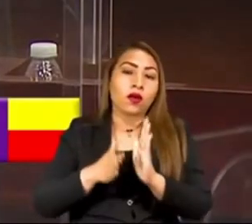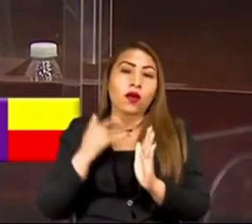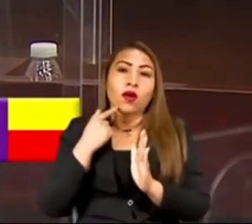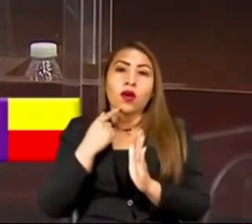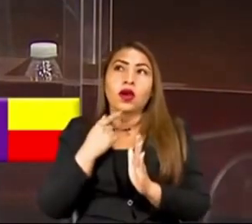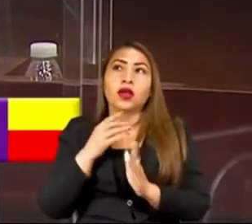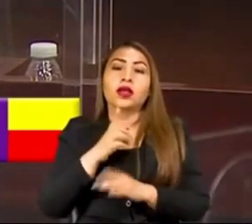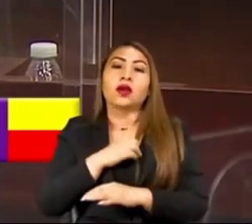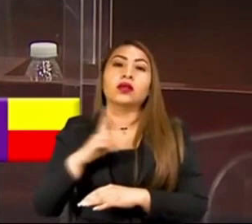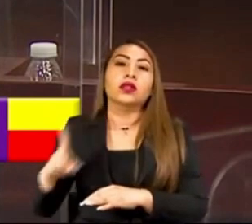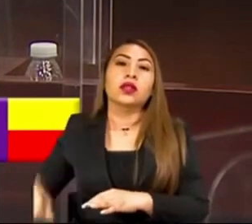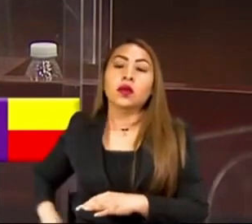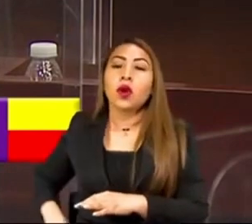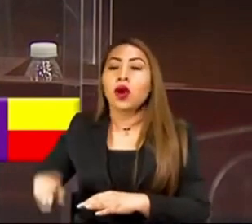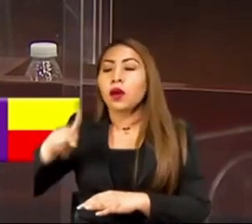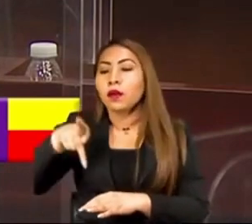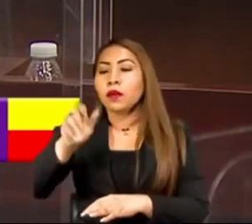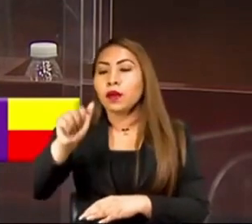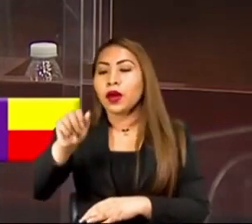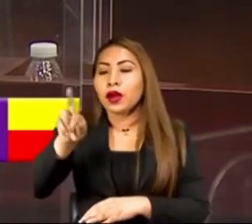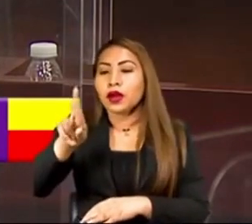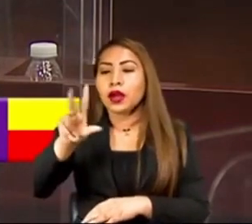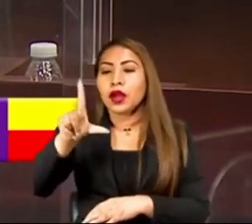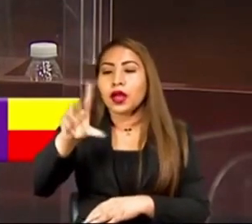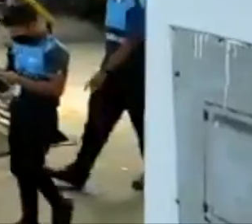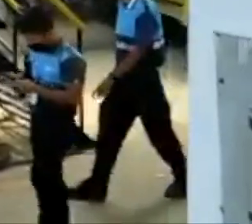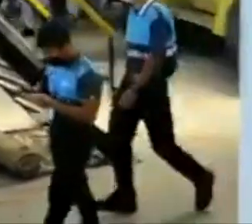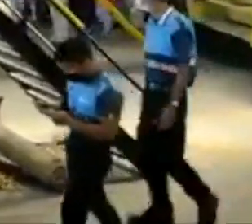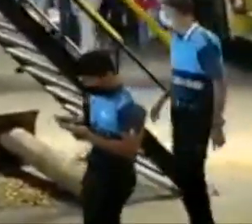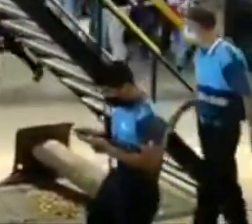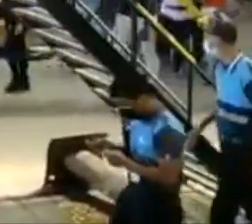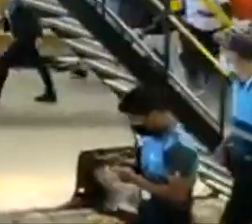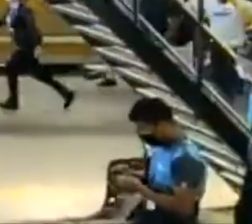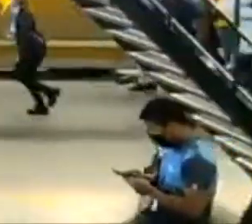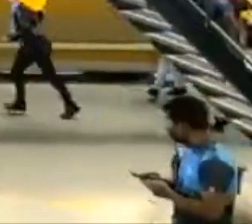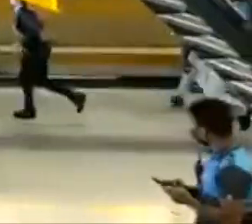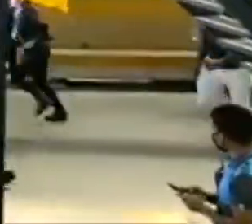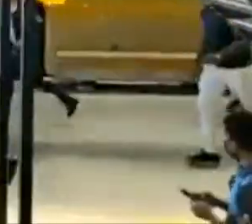un diputado del Parlamento Centroamericano.